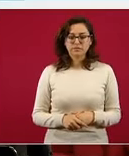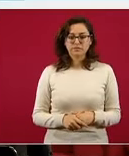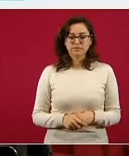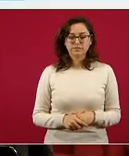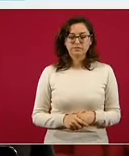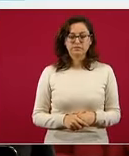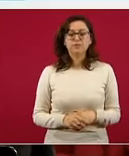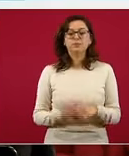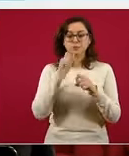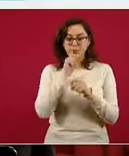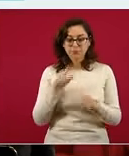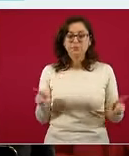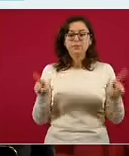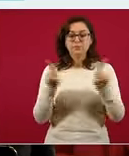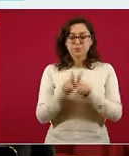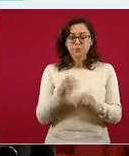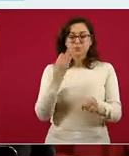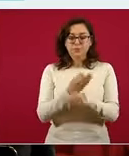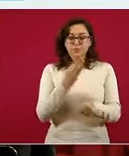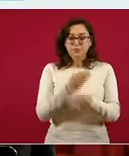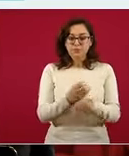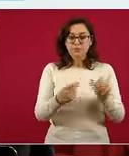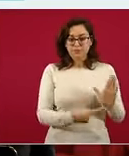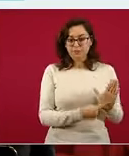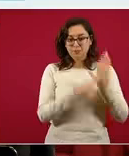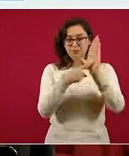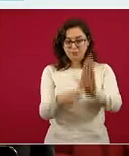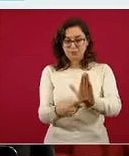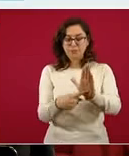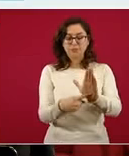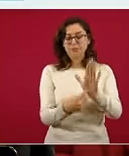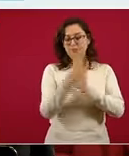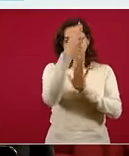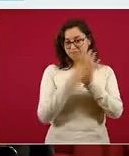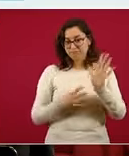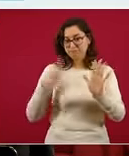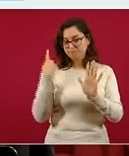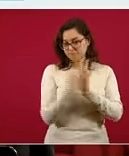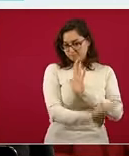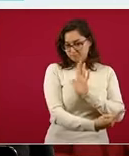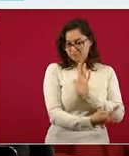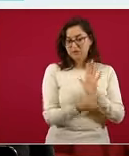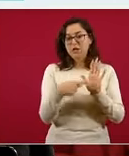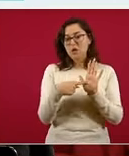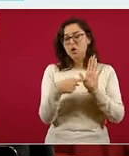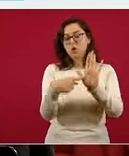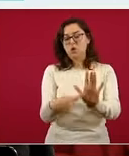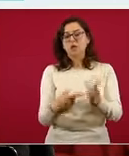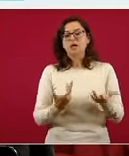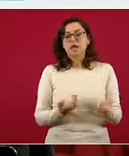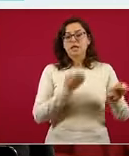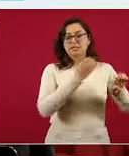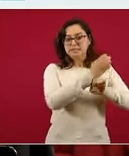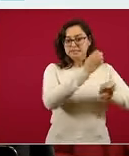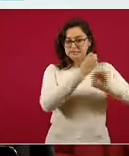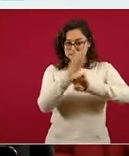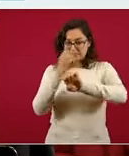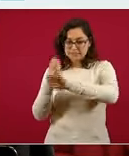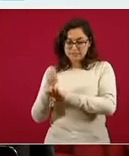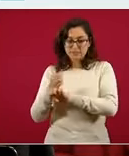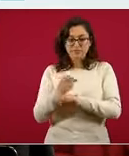Asimismo, nos parece importante presentar esta tabla. Esta tablita es de las entidades federativas